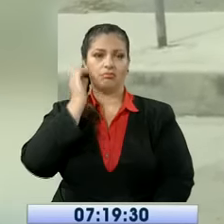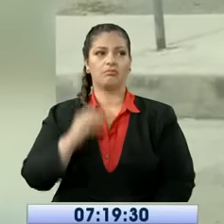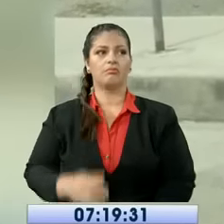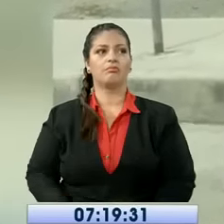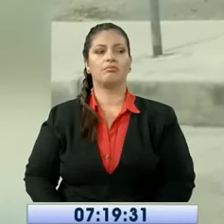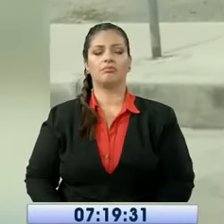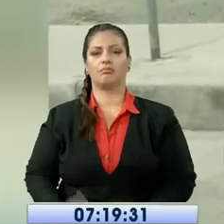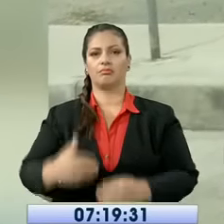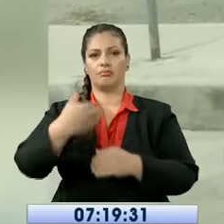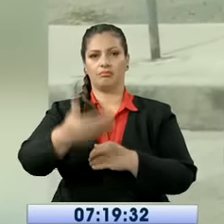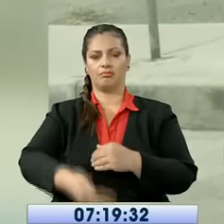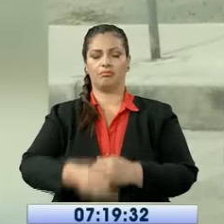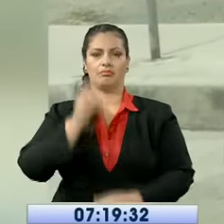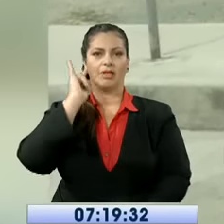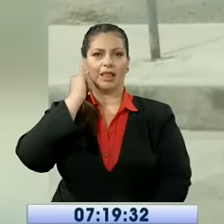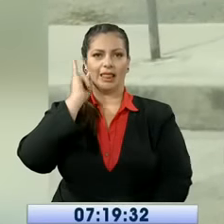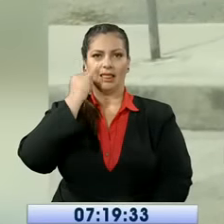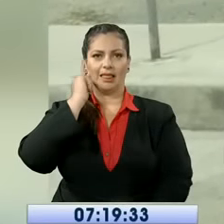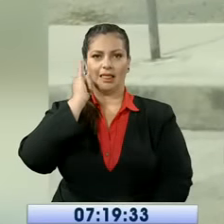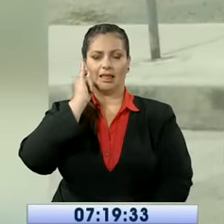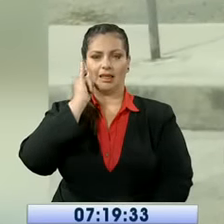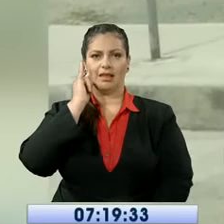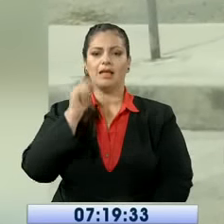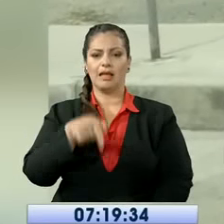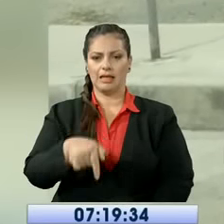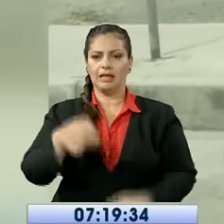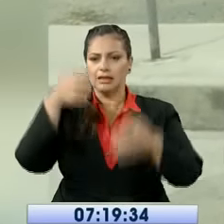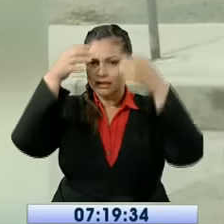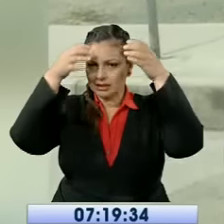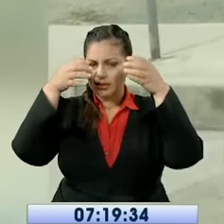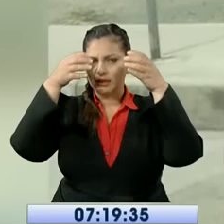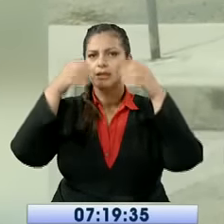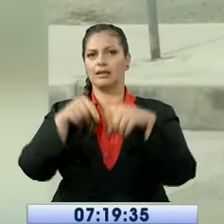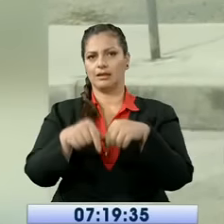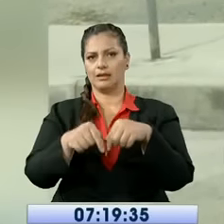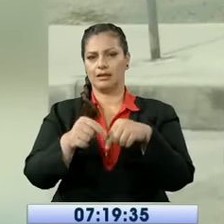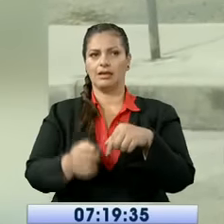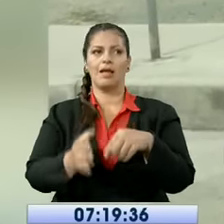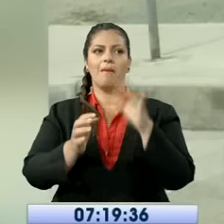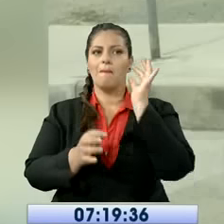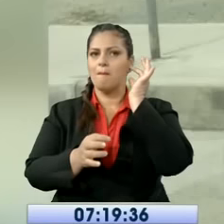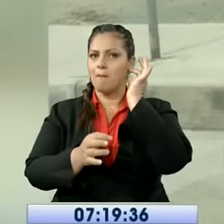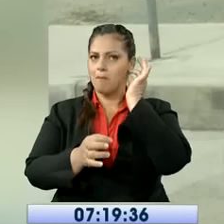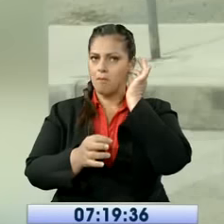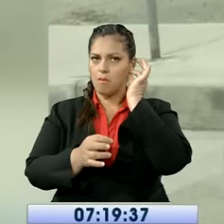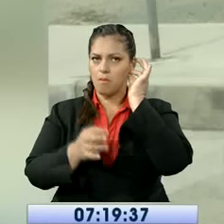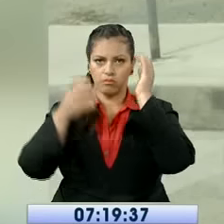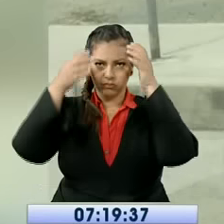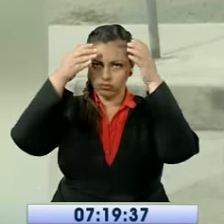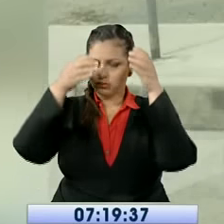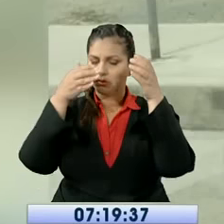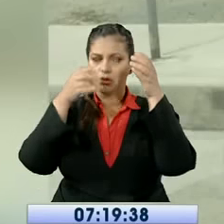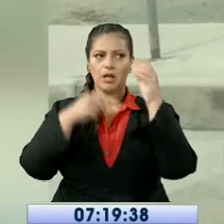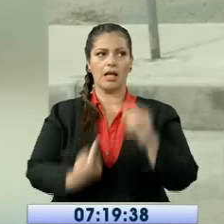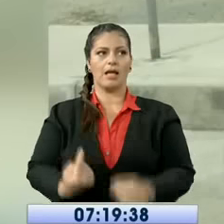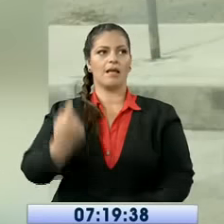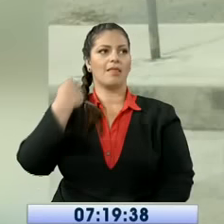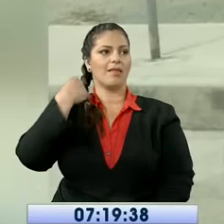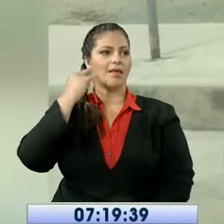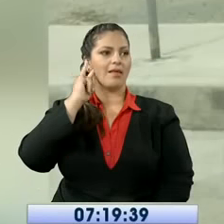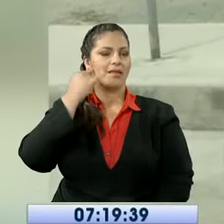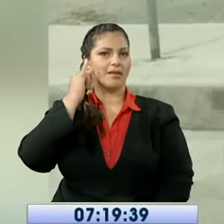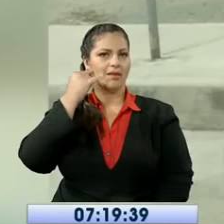estaba diciendo yo, parece por eso que preguntaba. Le han puesto el casco a la criatura. Tú que estás más allá, Maquilón. A la criaturita más chiquita le han puesto el casco, así es. Sí. Ahí se ve una piernita, se